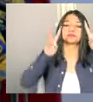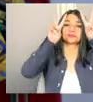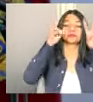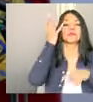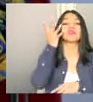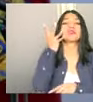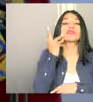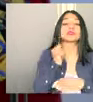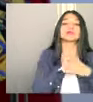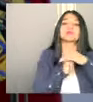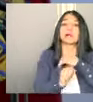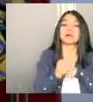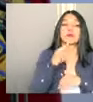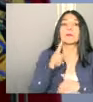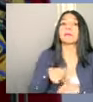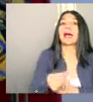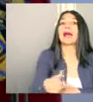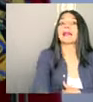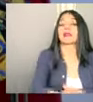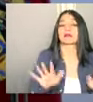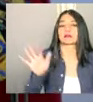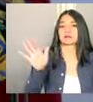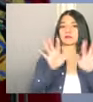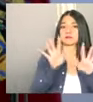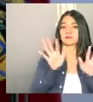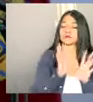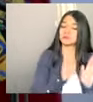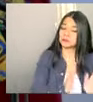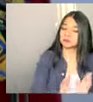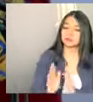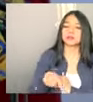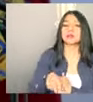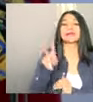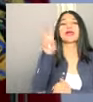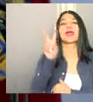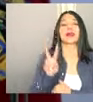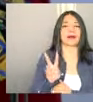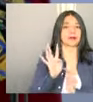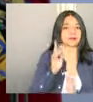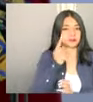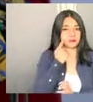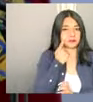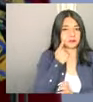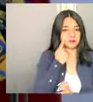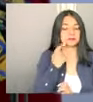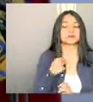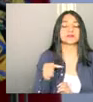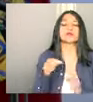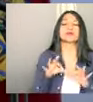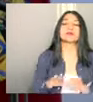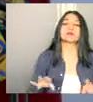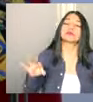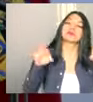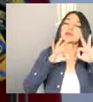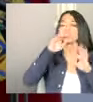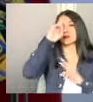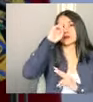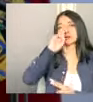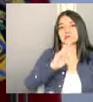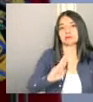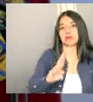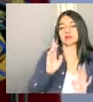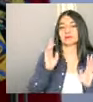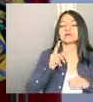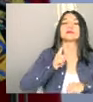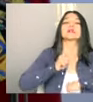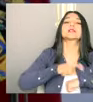del metro, no me quiero adelantar sobre algo que vamos a ver este día viernes, y yo coincido con eso, lo importante será respetar y ver si se están respetando